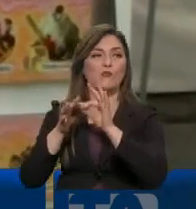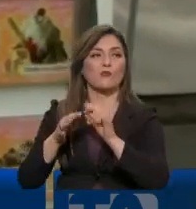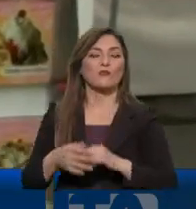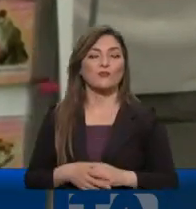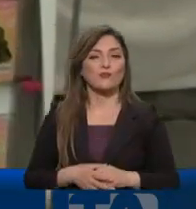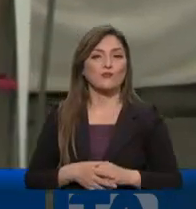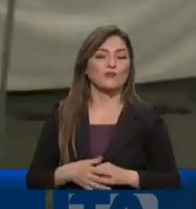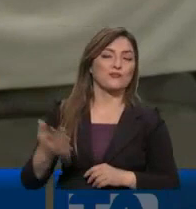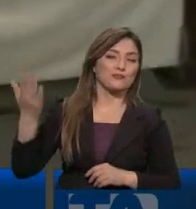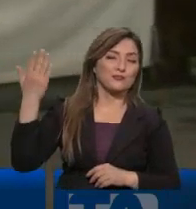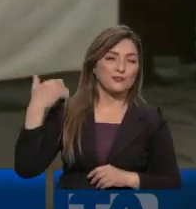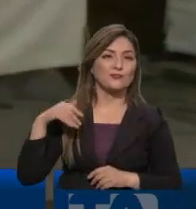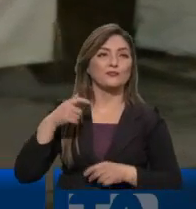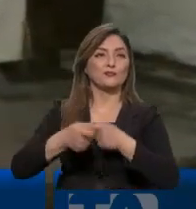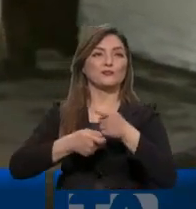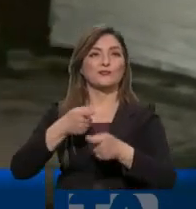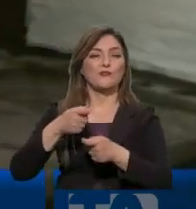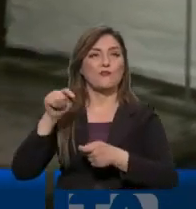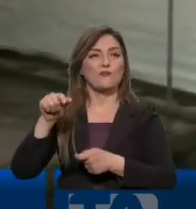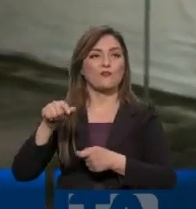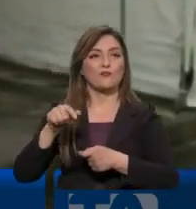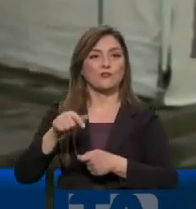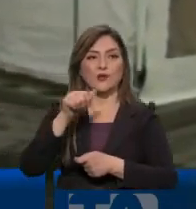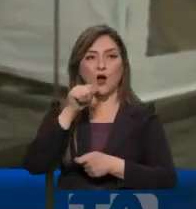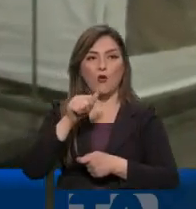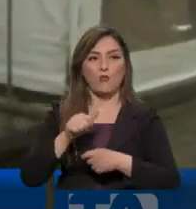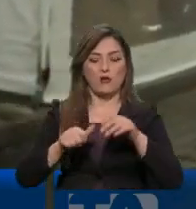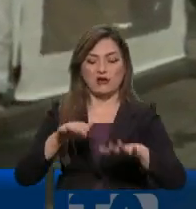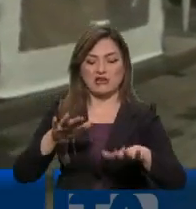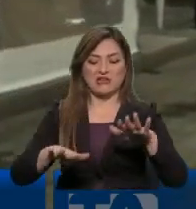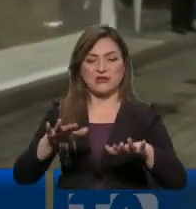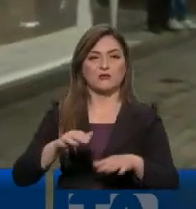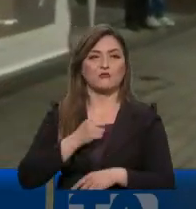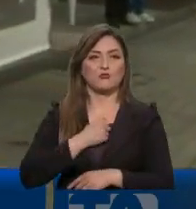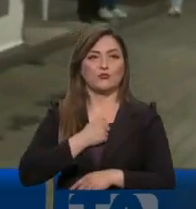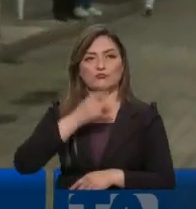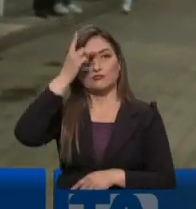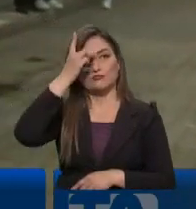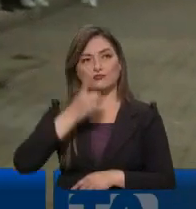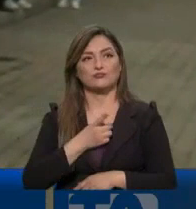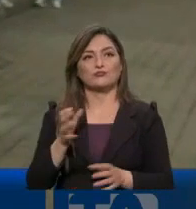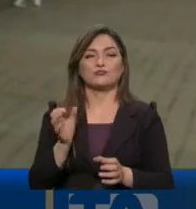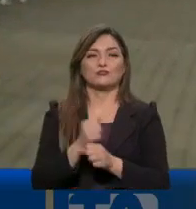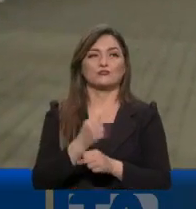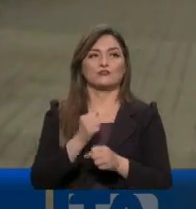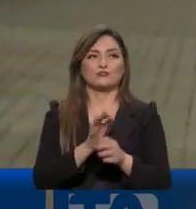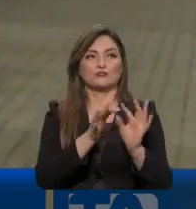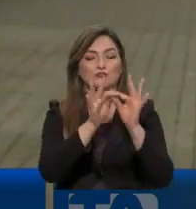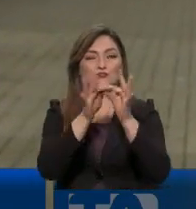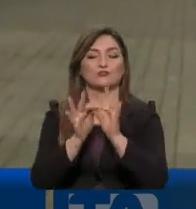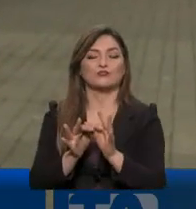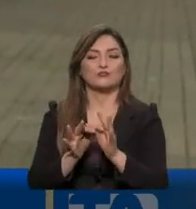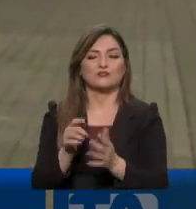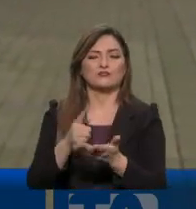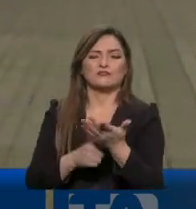hace algún tiempo vendían sobre estos charcos de agua, entonces por cuenta propia decidieron realizar estos arreglos. ¿En